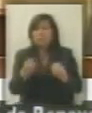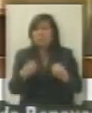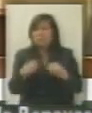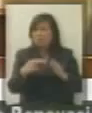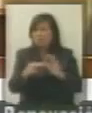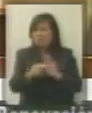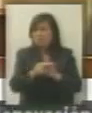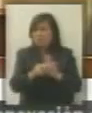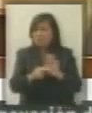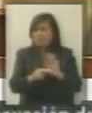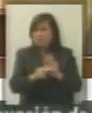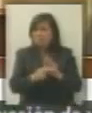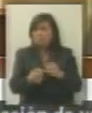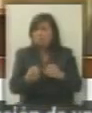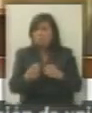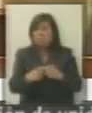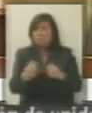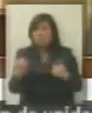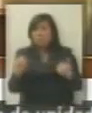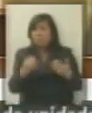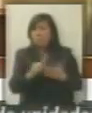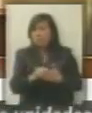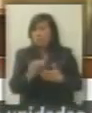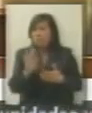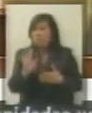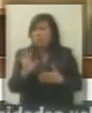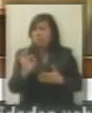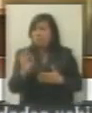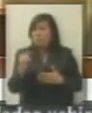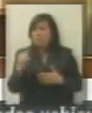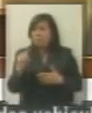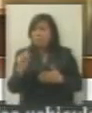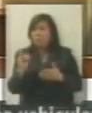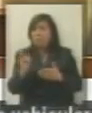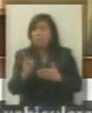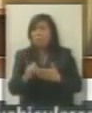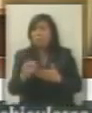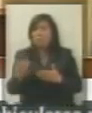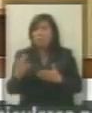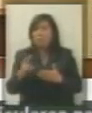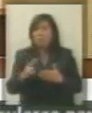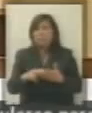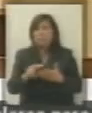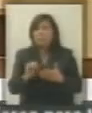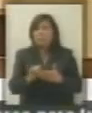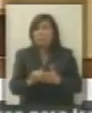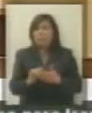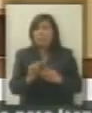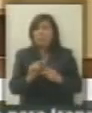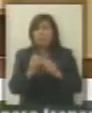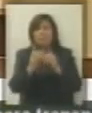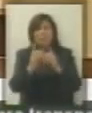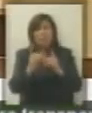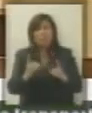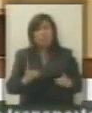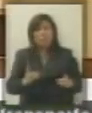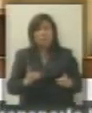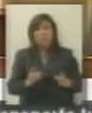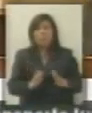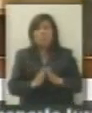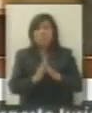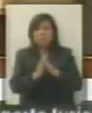norma, se ha considerado invertir la suma de 50 millones de soles para su implementación en los distritos judiciales de